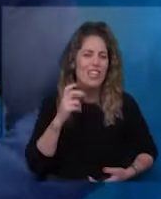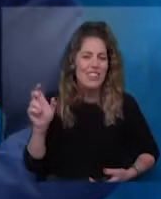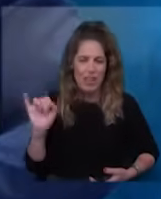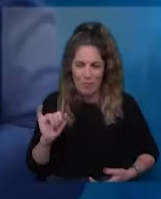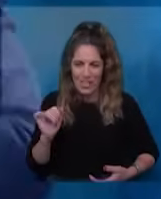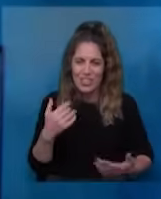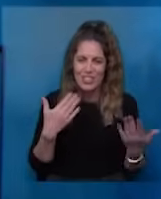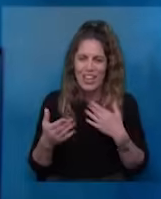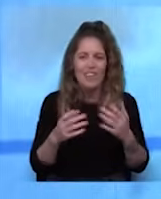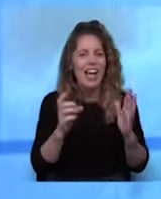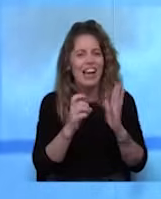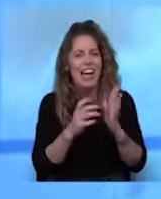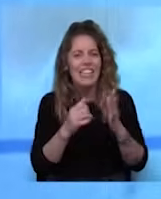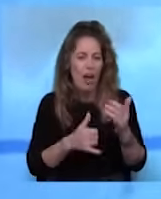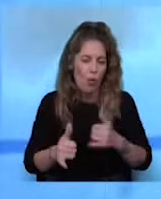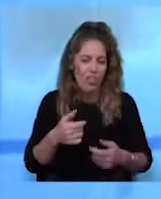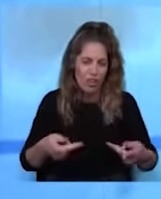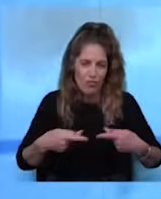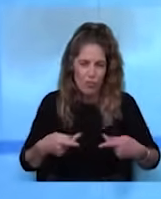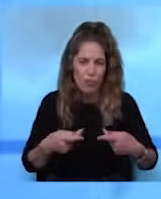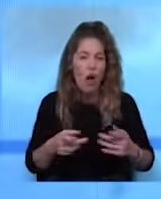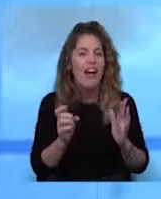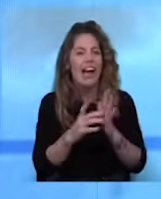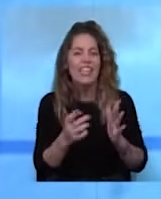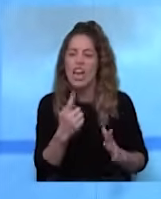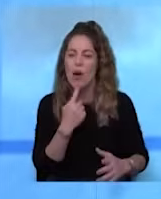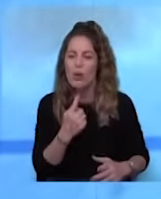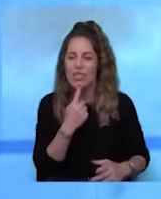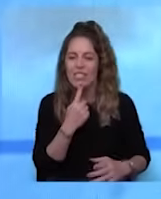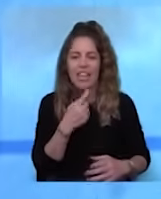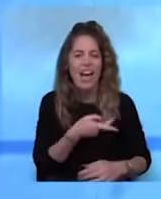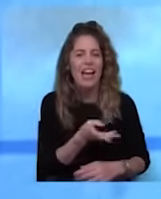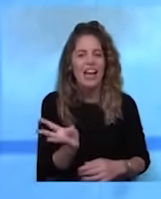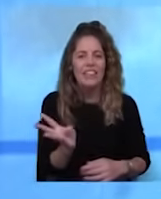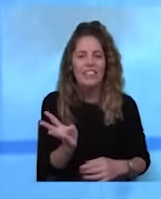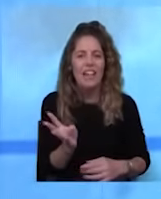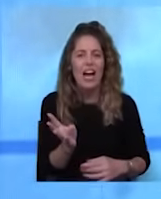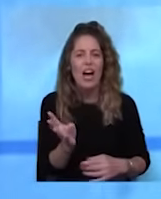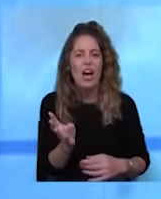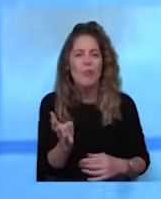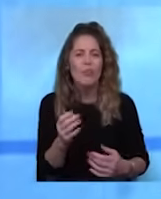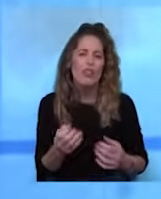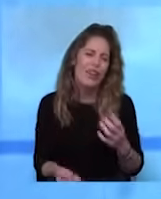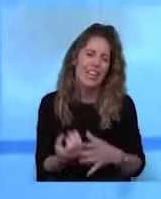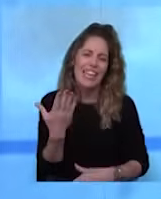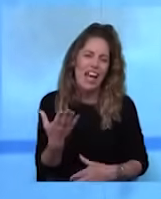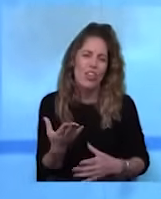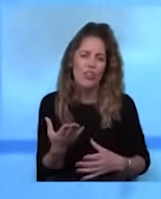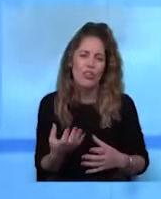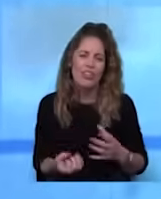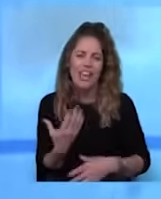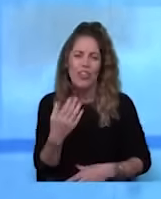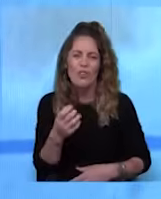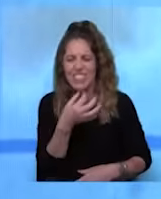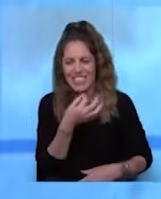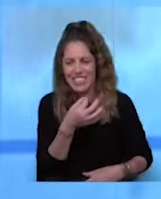mucho de la calidad de jugador de fútbol de la calidad de la política de San José y de la cantidad de porque fue creado medio algún